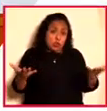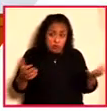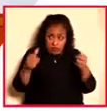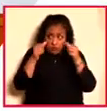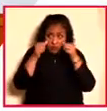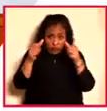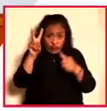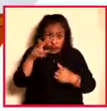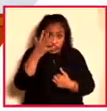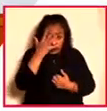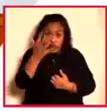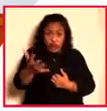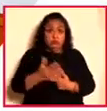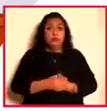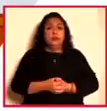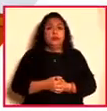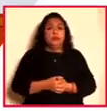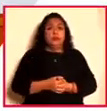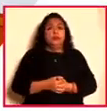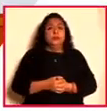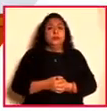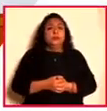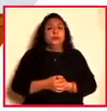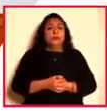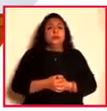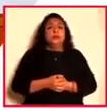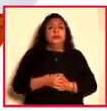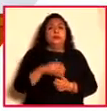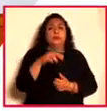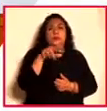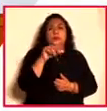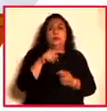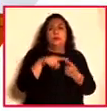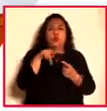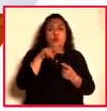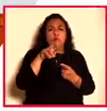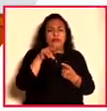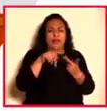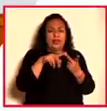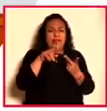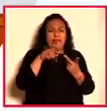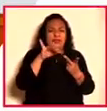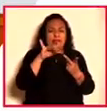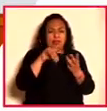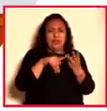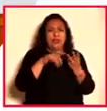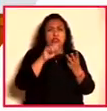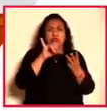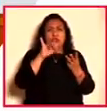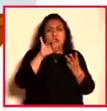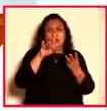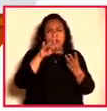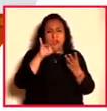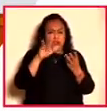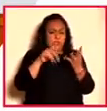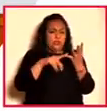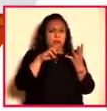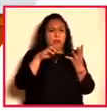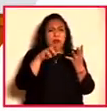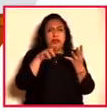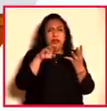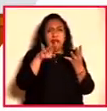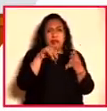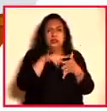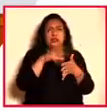serio. Chimamanda Ngozi, Nuria Varela, Rita Segato, Silvia Federici, Mariana Enríquez,